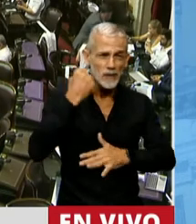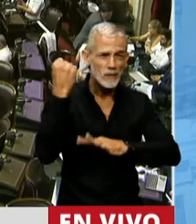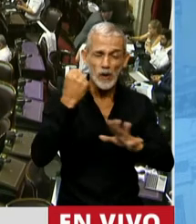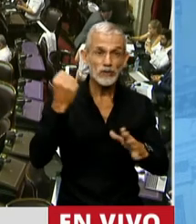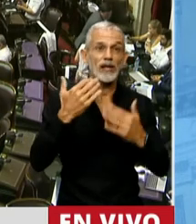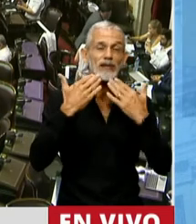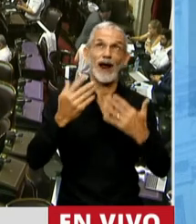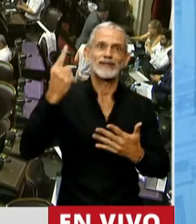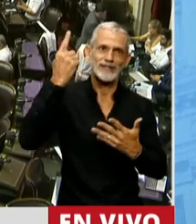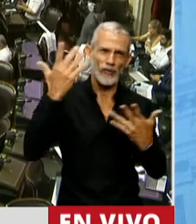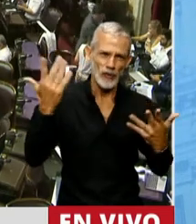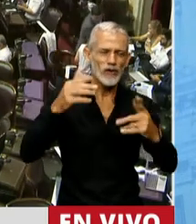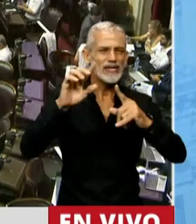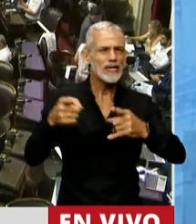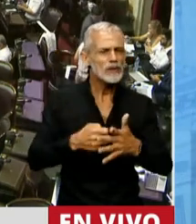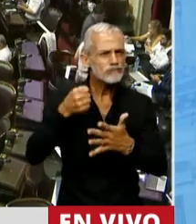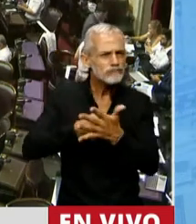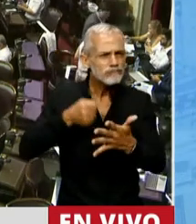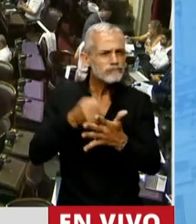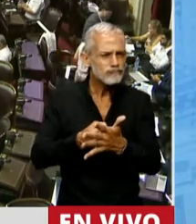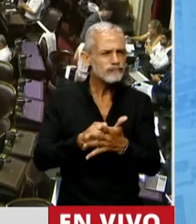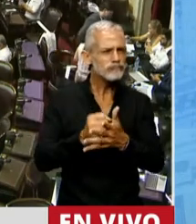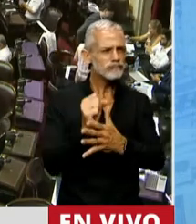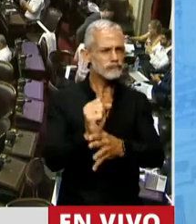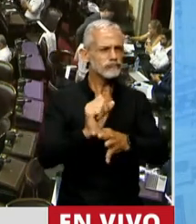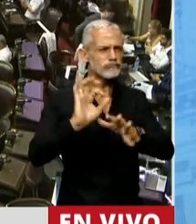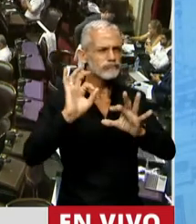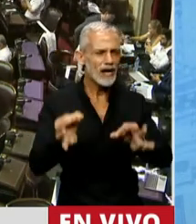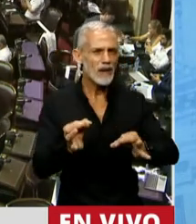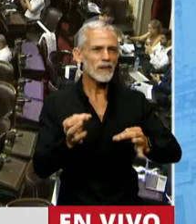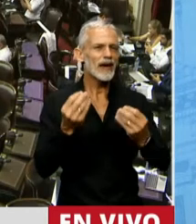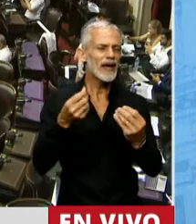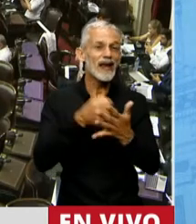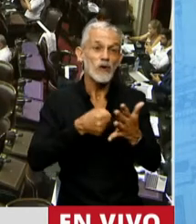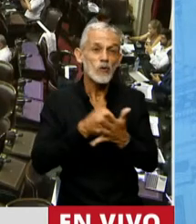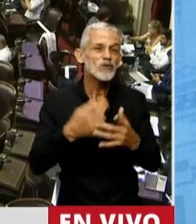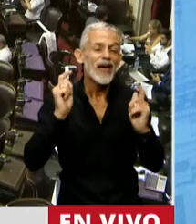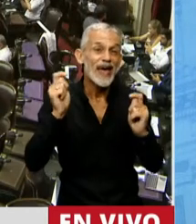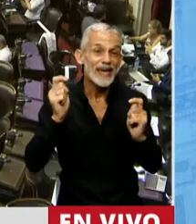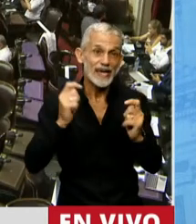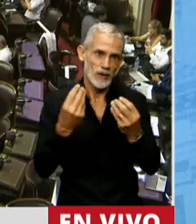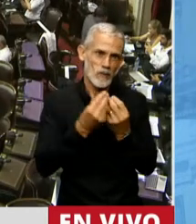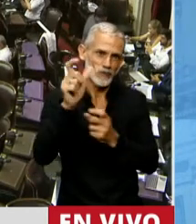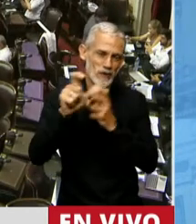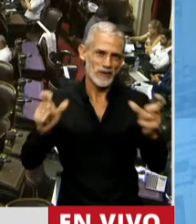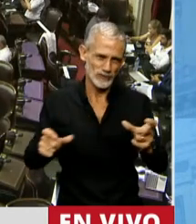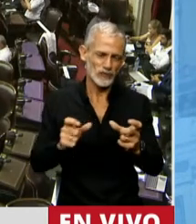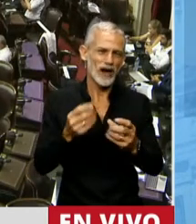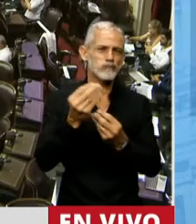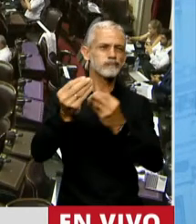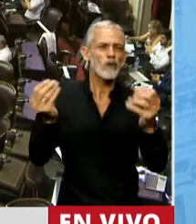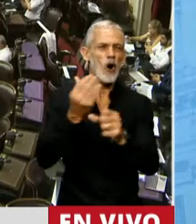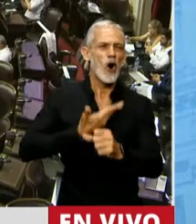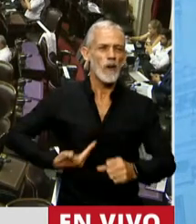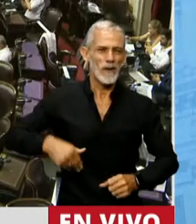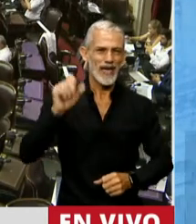gracias a Dios, y al empeño, y a la pericia, y a la voluntad militante de muchos de nuestros funcionarios,